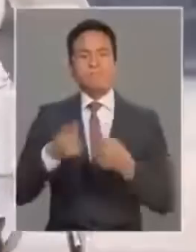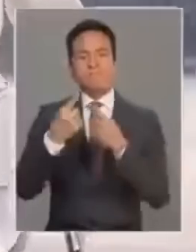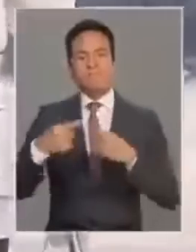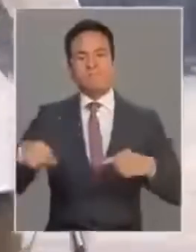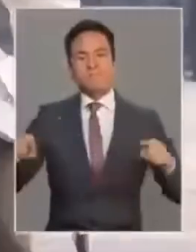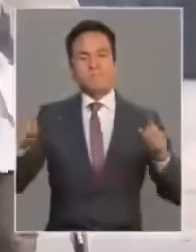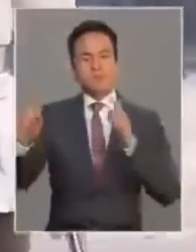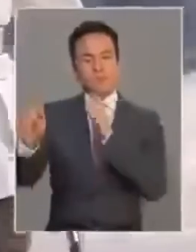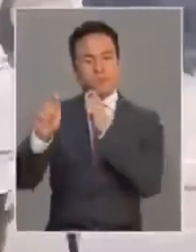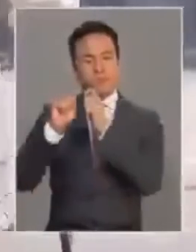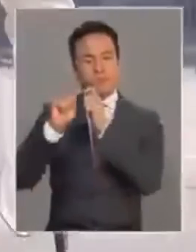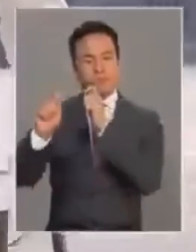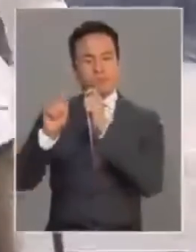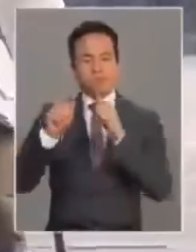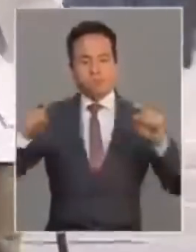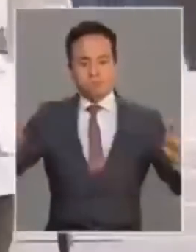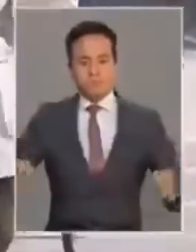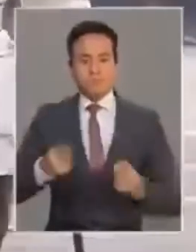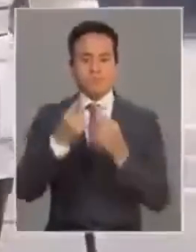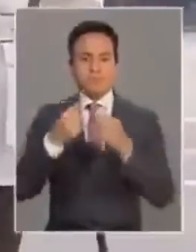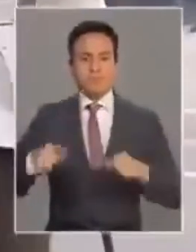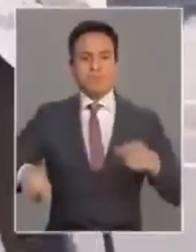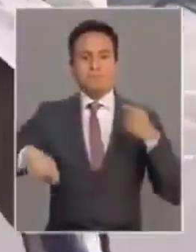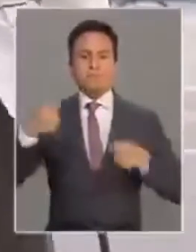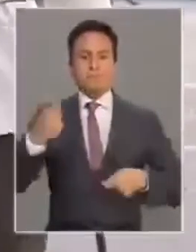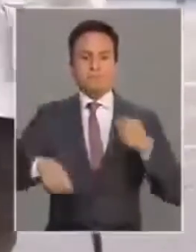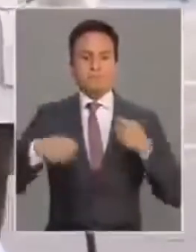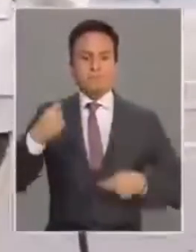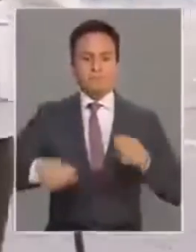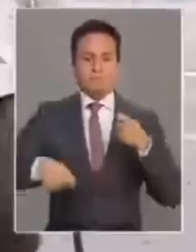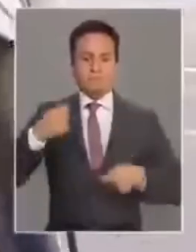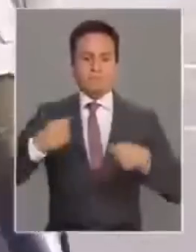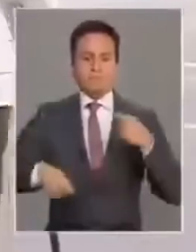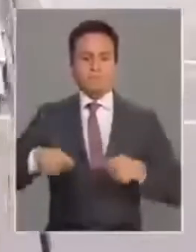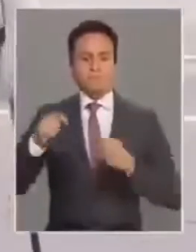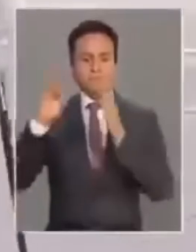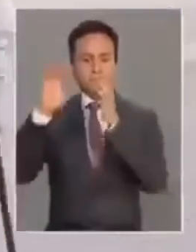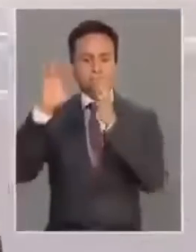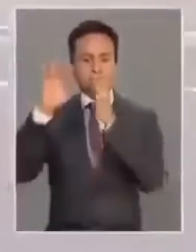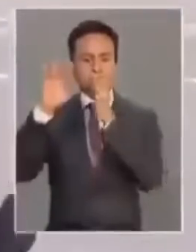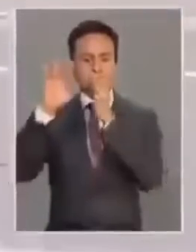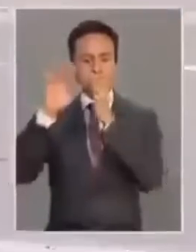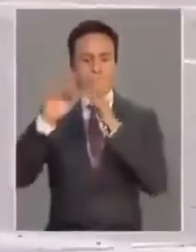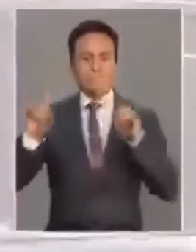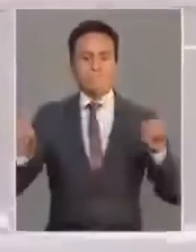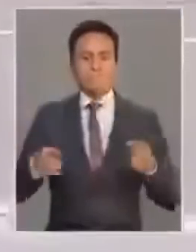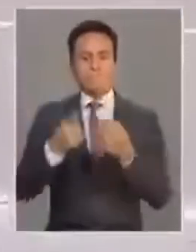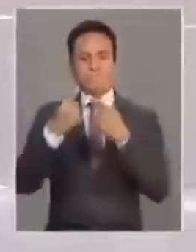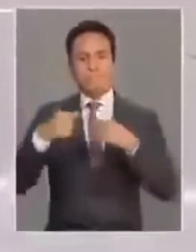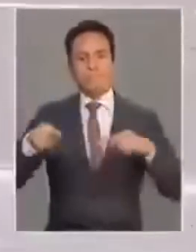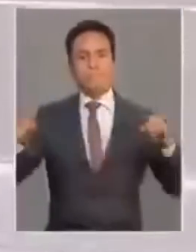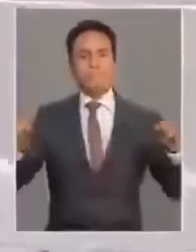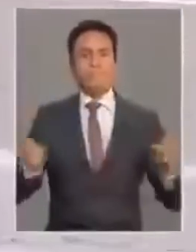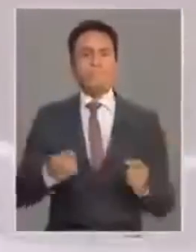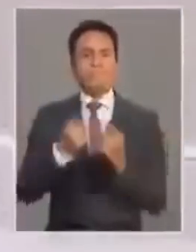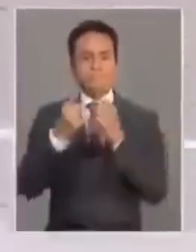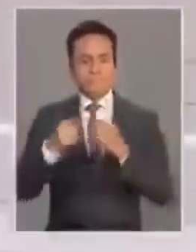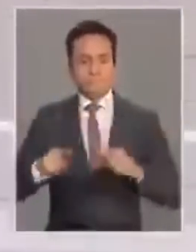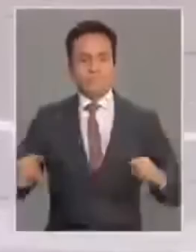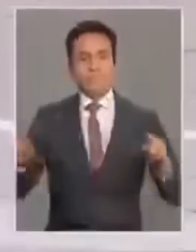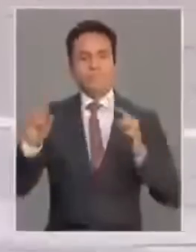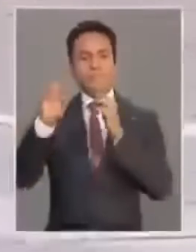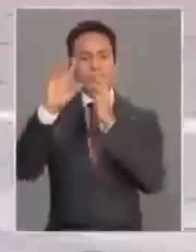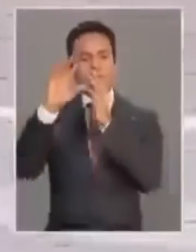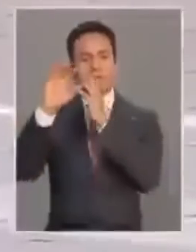Ay, ya son carabineros, ¿no? Acá sí. Solamente son policías, nada más. Así se les llama. O sea, claro que a veces le dicen